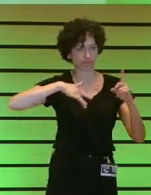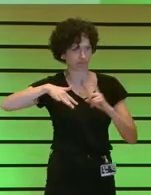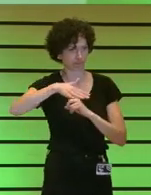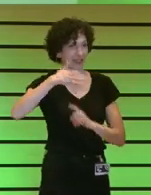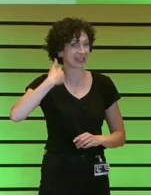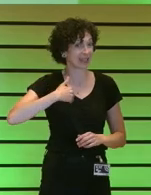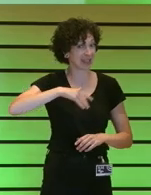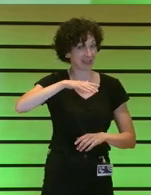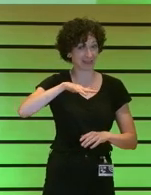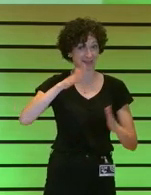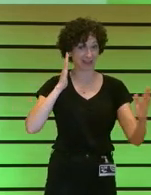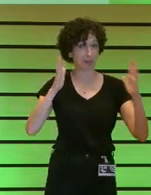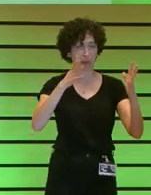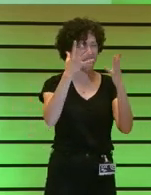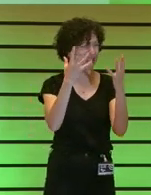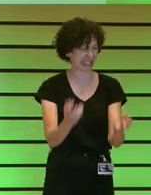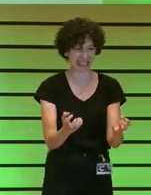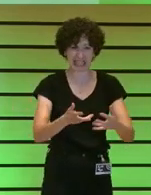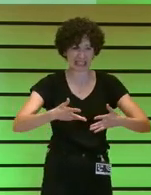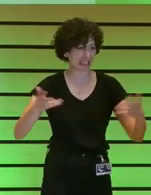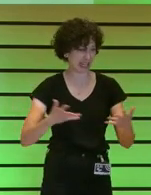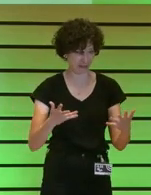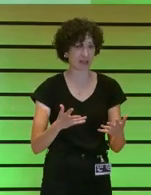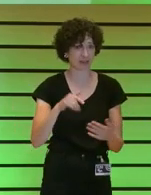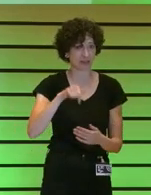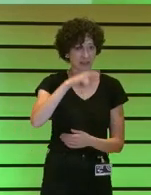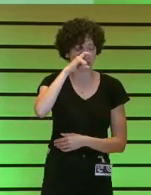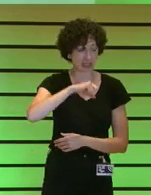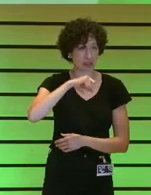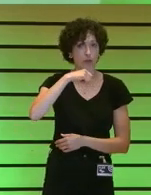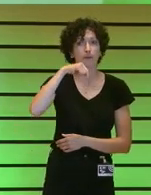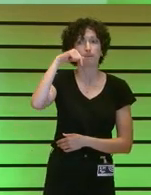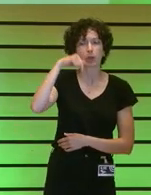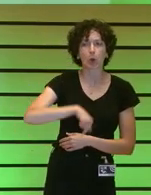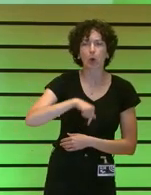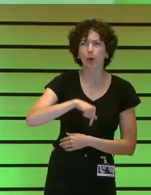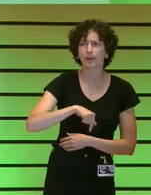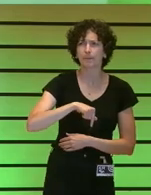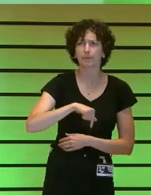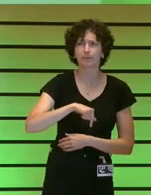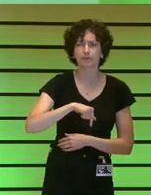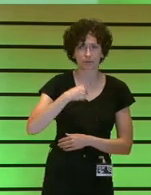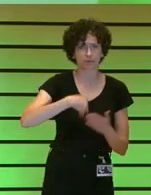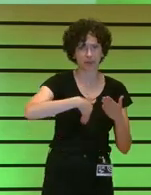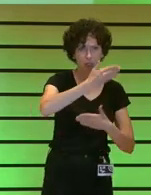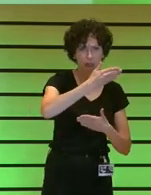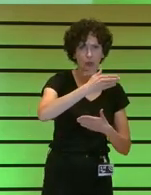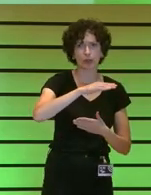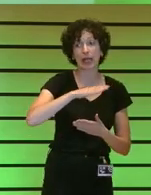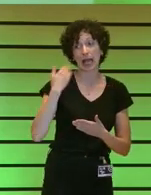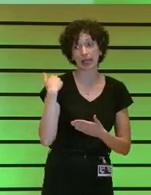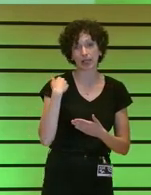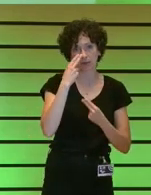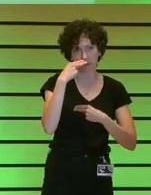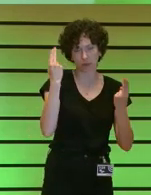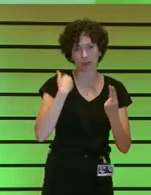viviendo ya una sequía tremenda este año hoy salía hoy salía en prensa ayer se hizo público el